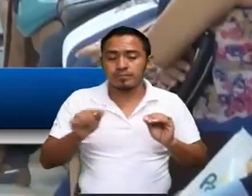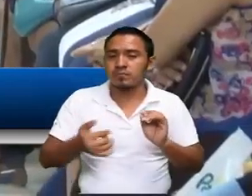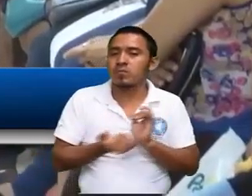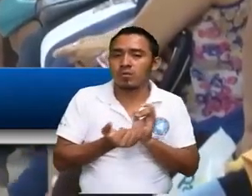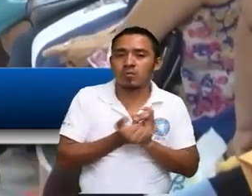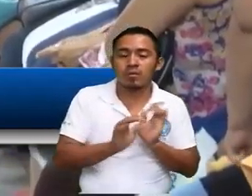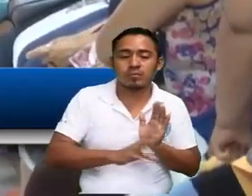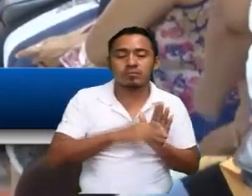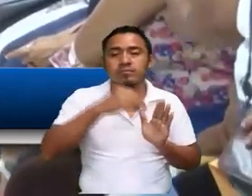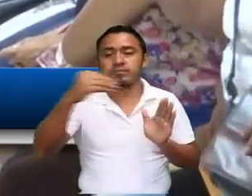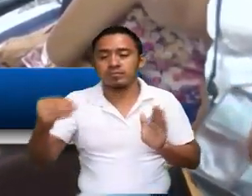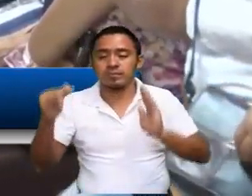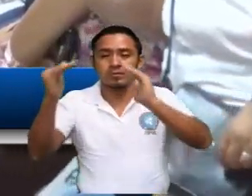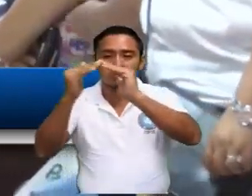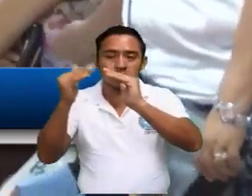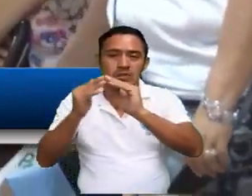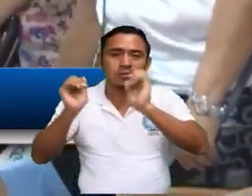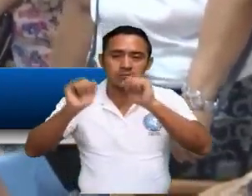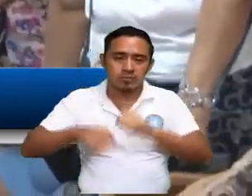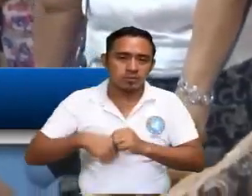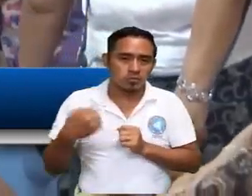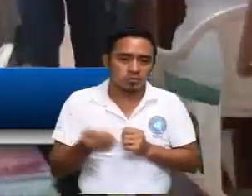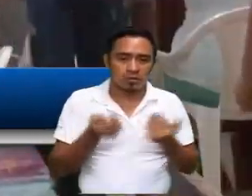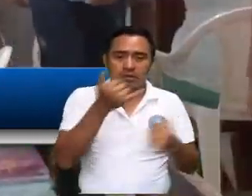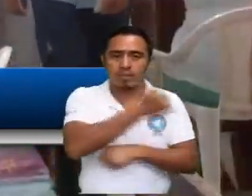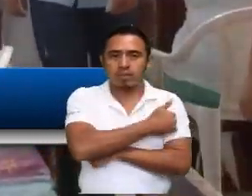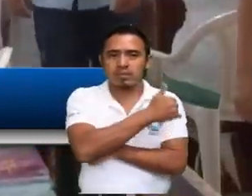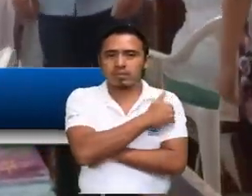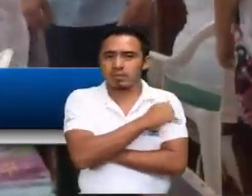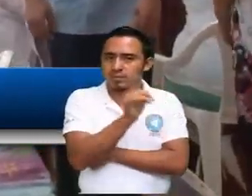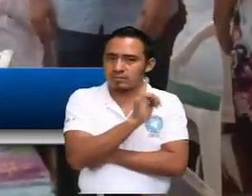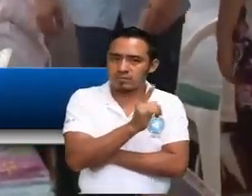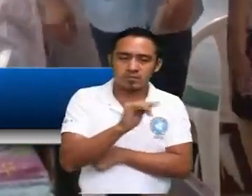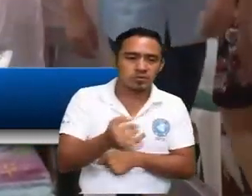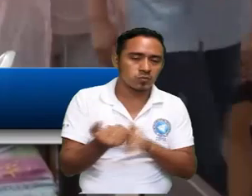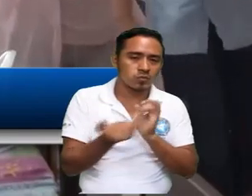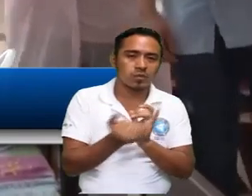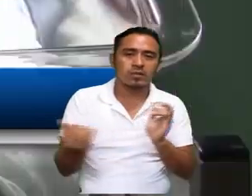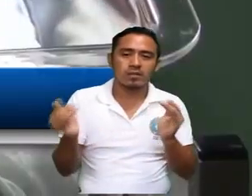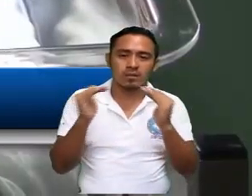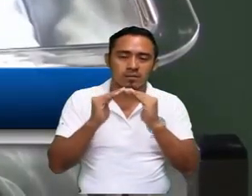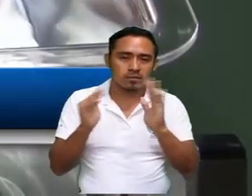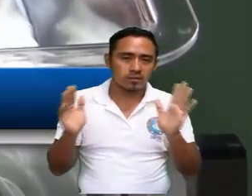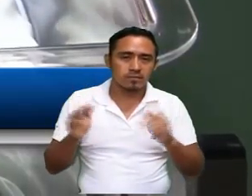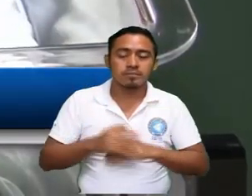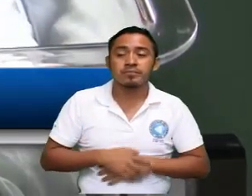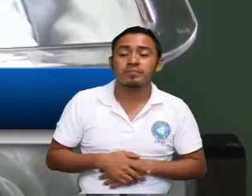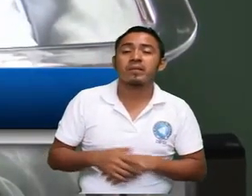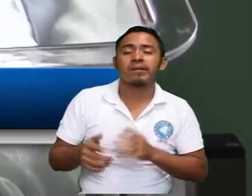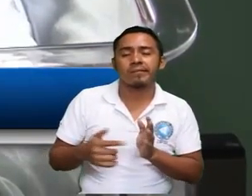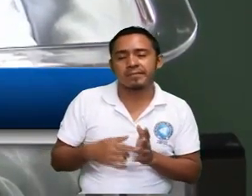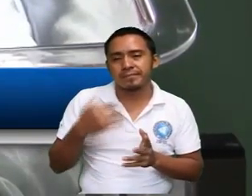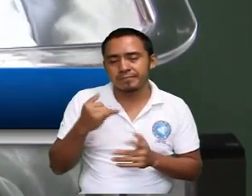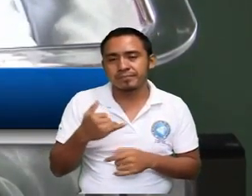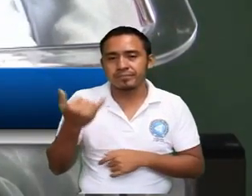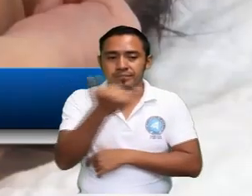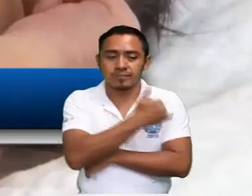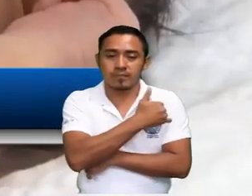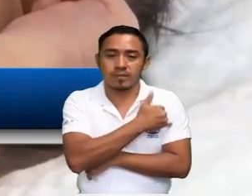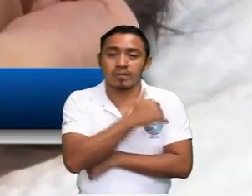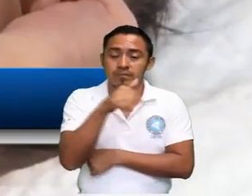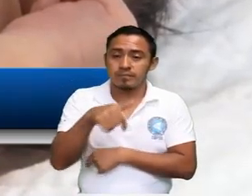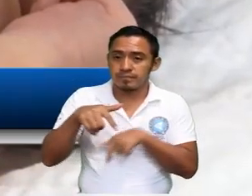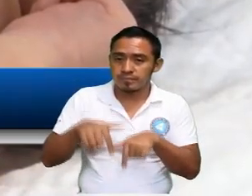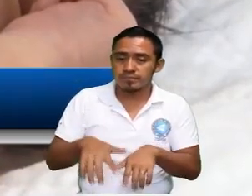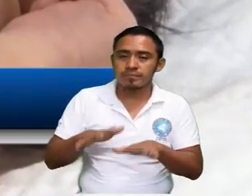también cangureen en la casa, no solamente en el hospital, cuando estén aquí. Es que el propósito es que cuando ellos están en el hospital,